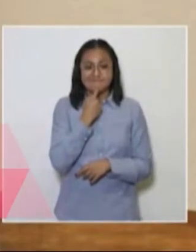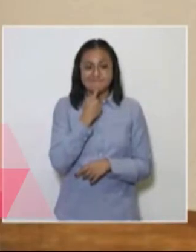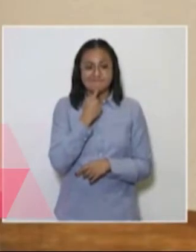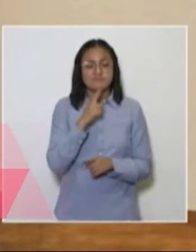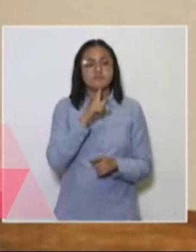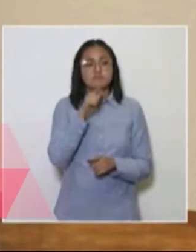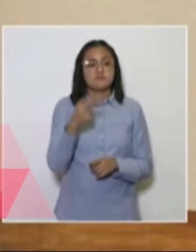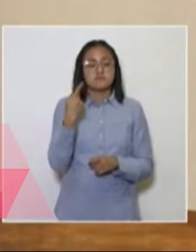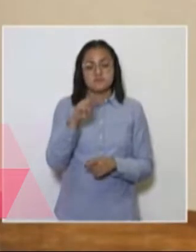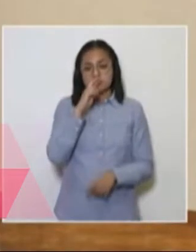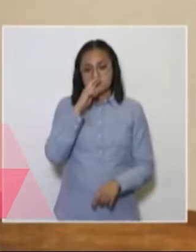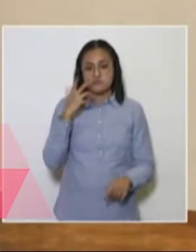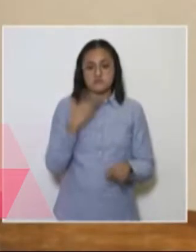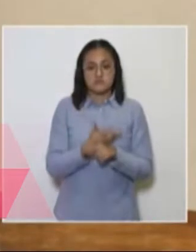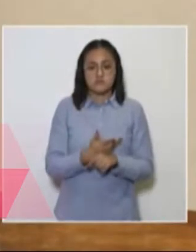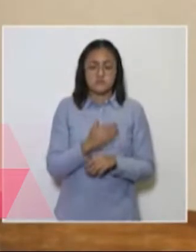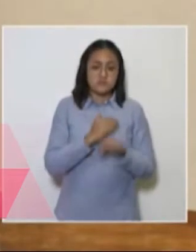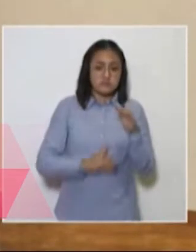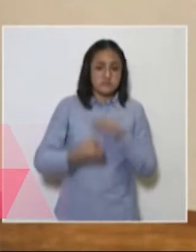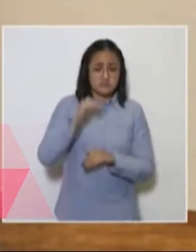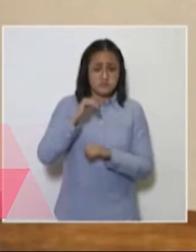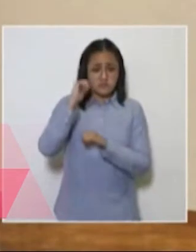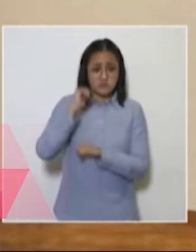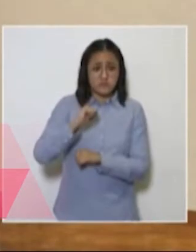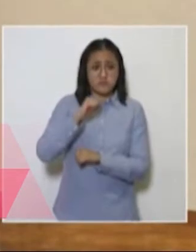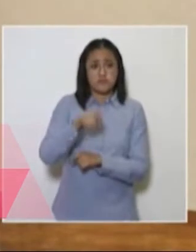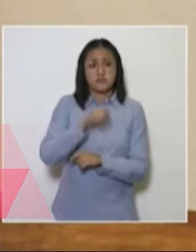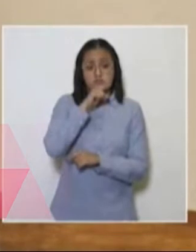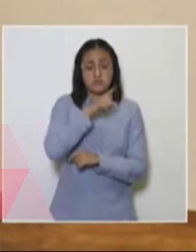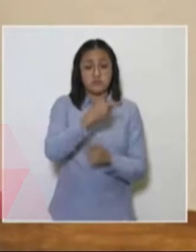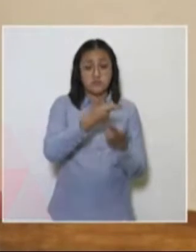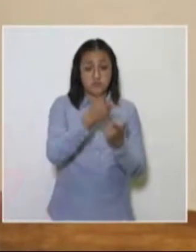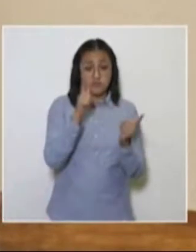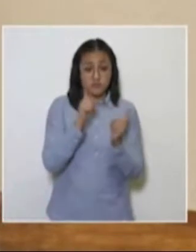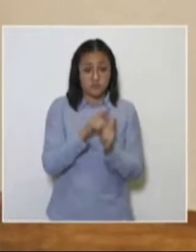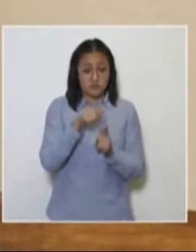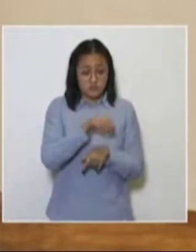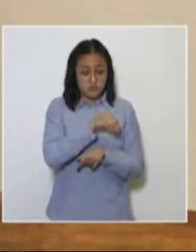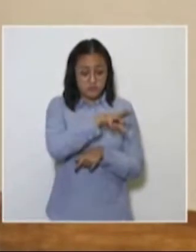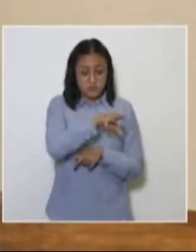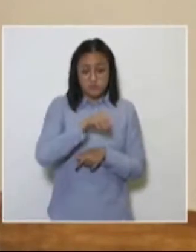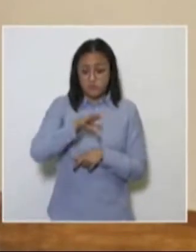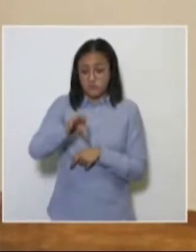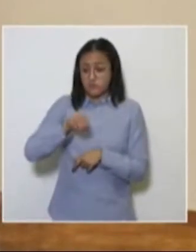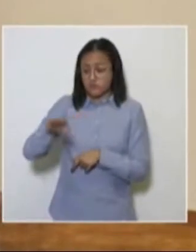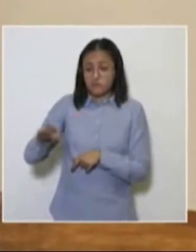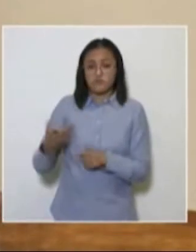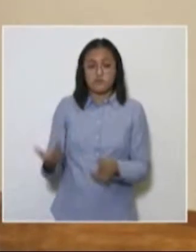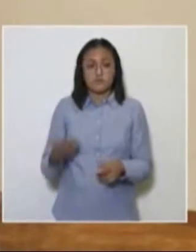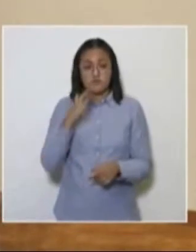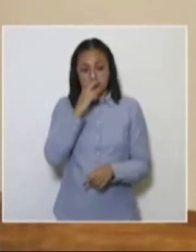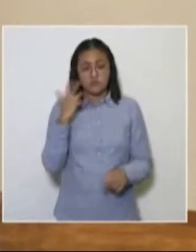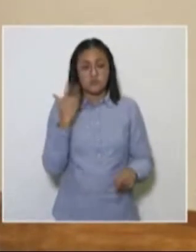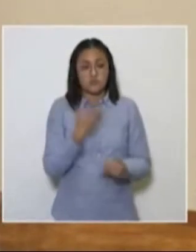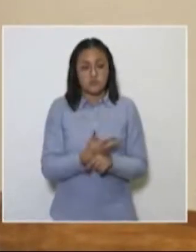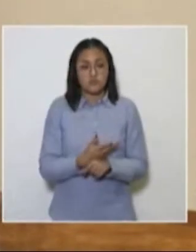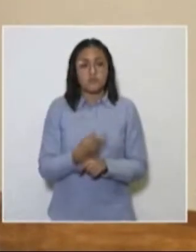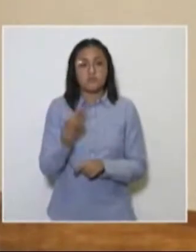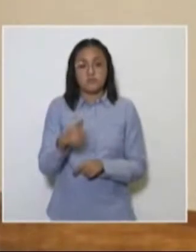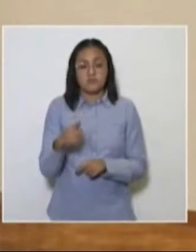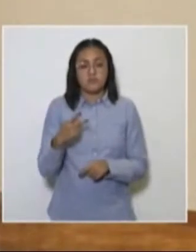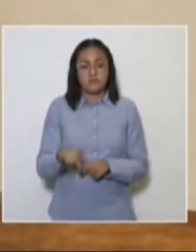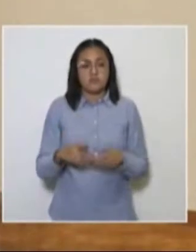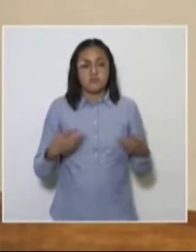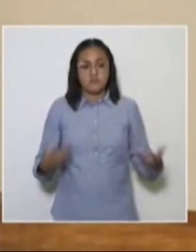nombraron a él superdelegado y él nombró a su mismo grupo en todo el estado como responsables de